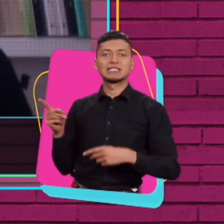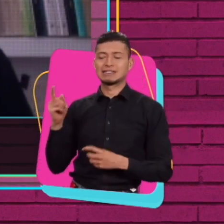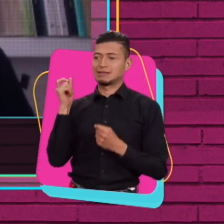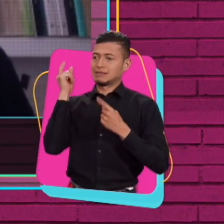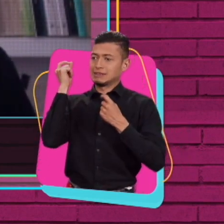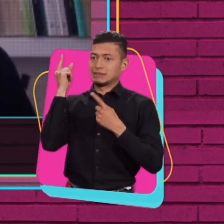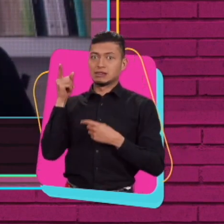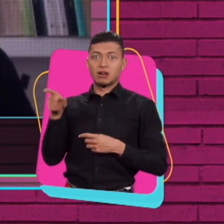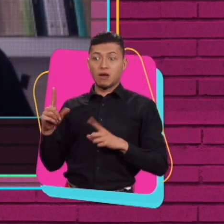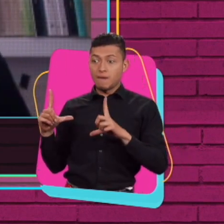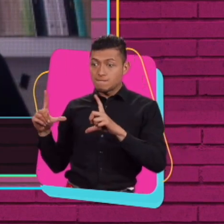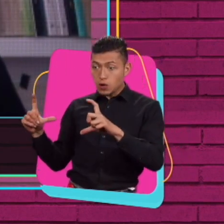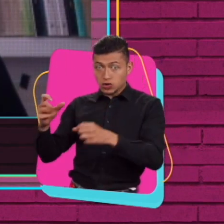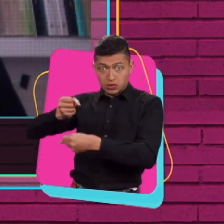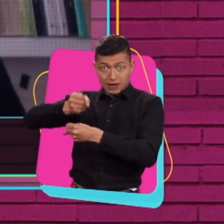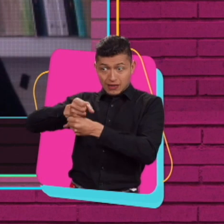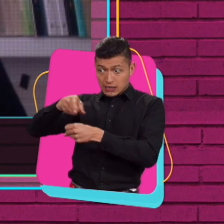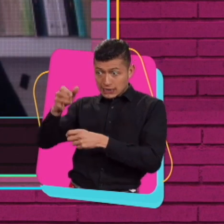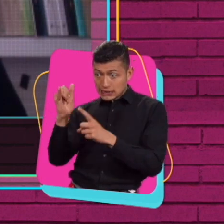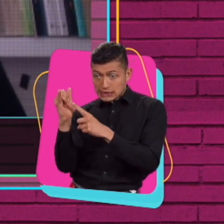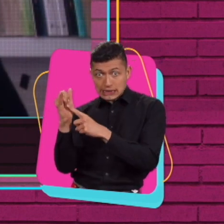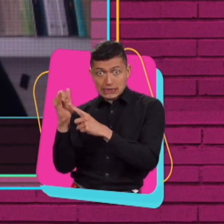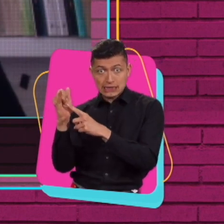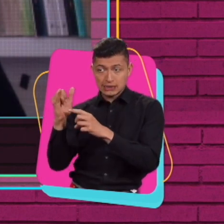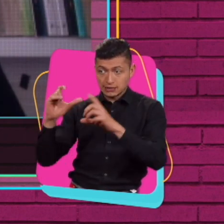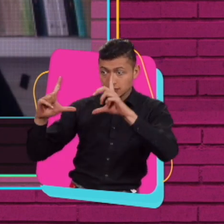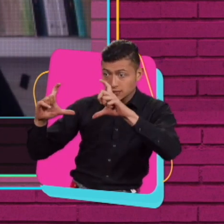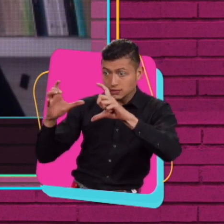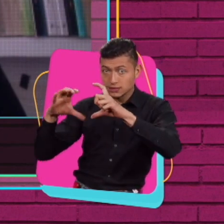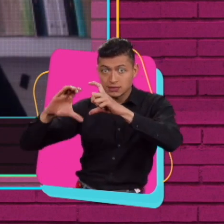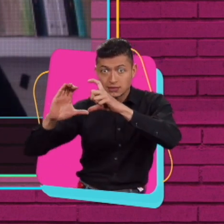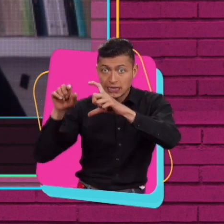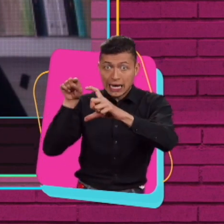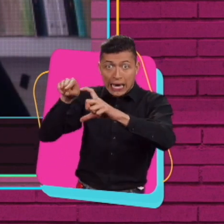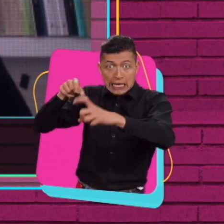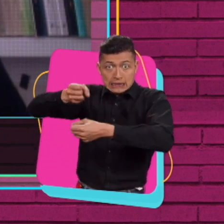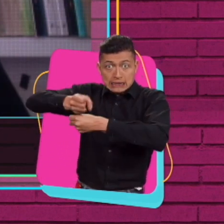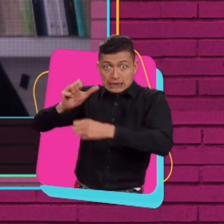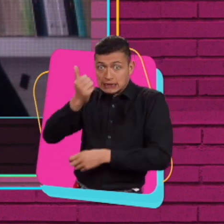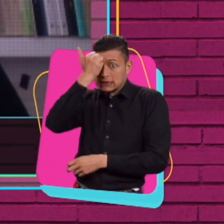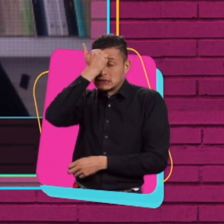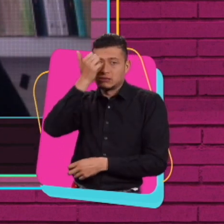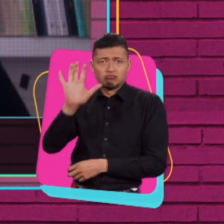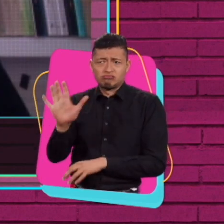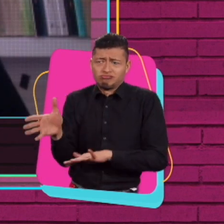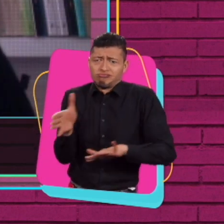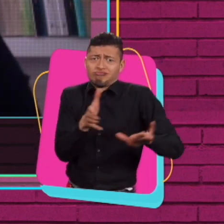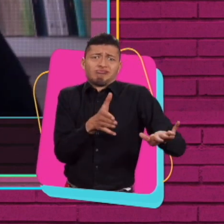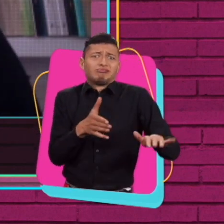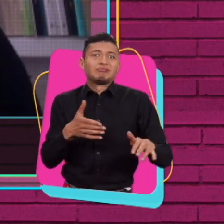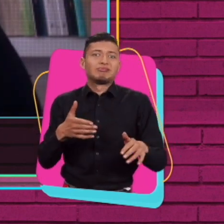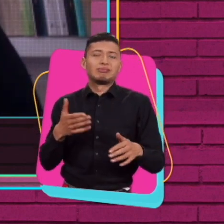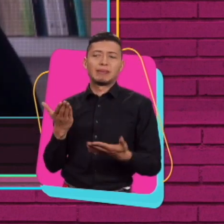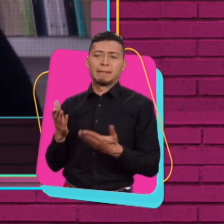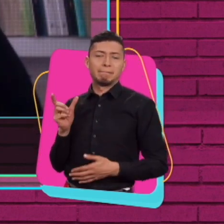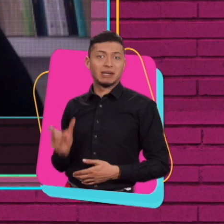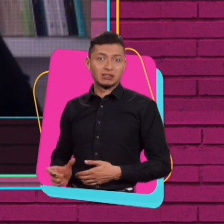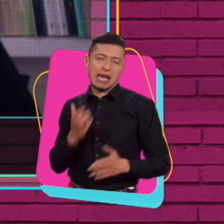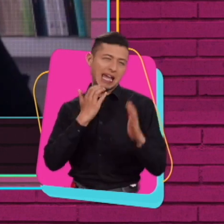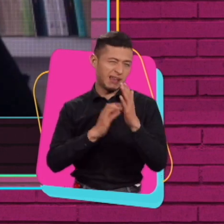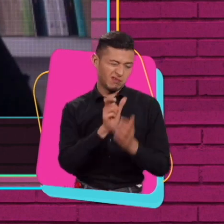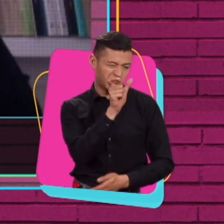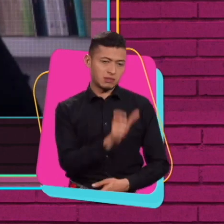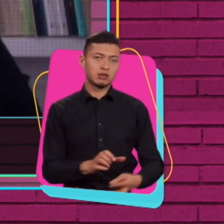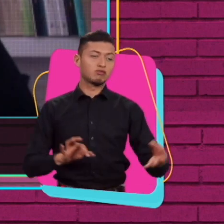entender que las máquinas no hacen el trabajo. Si yo fuera violinista,